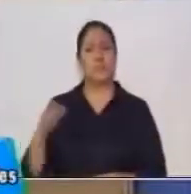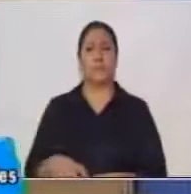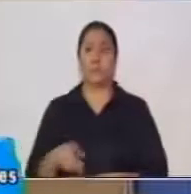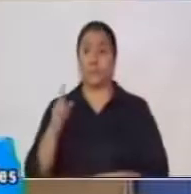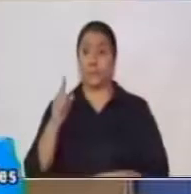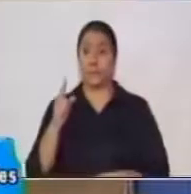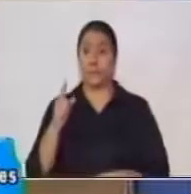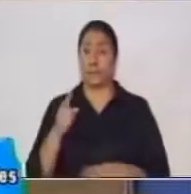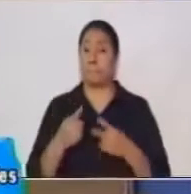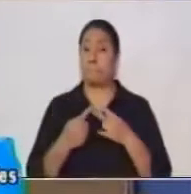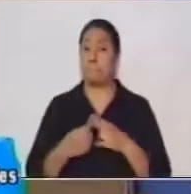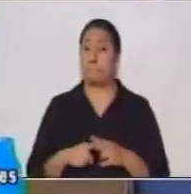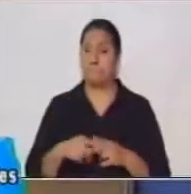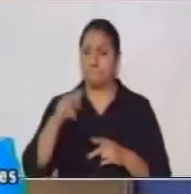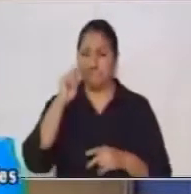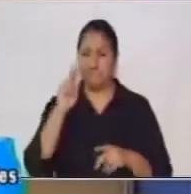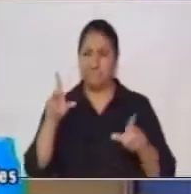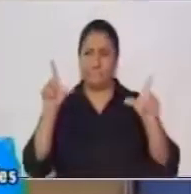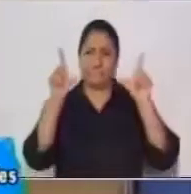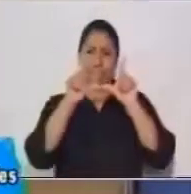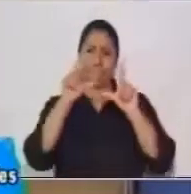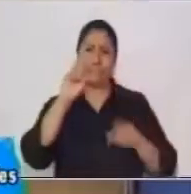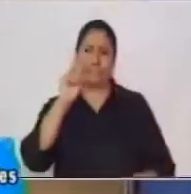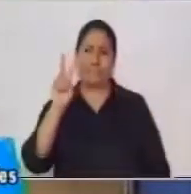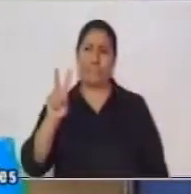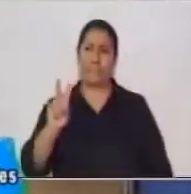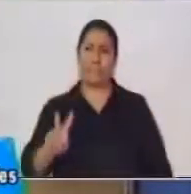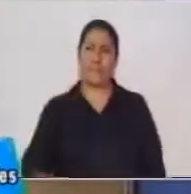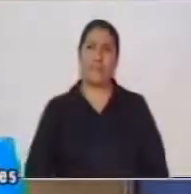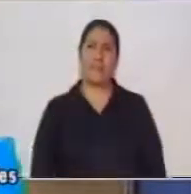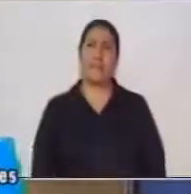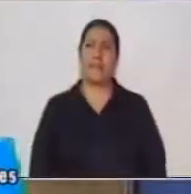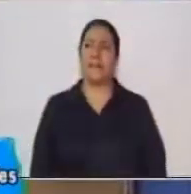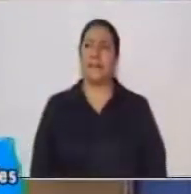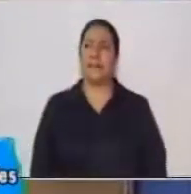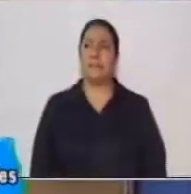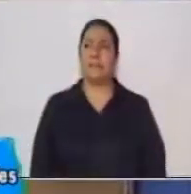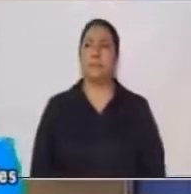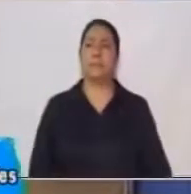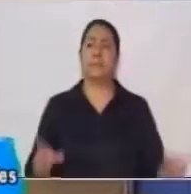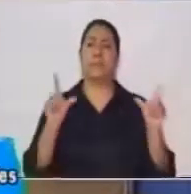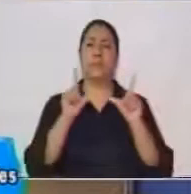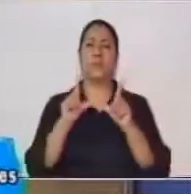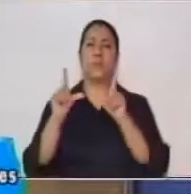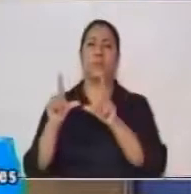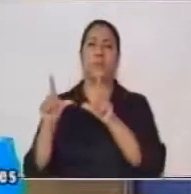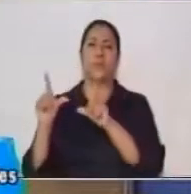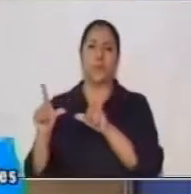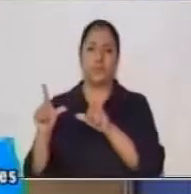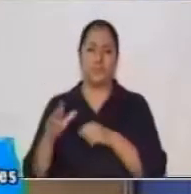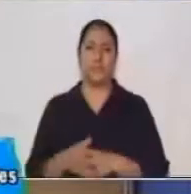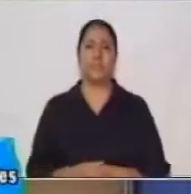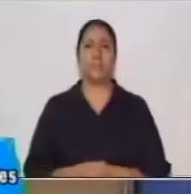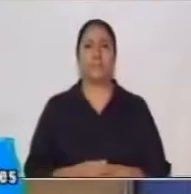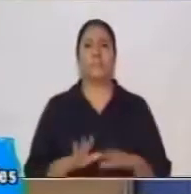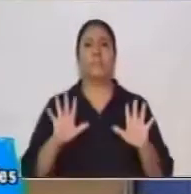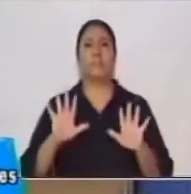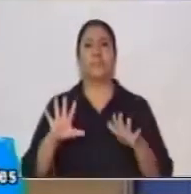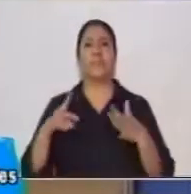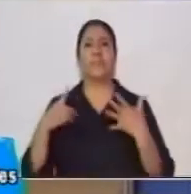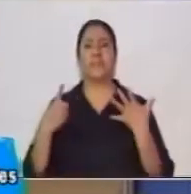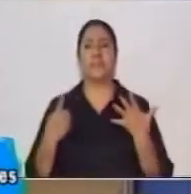observaste 5, observaste el cuadro de